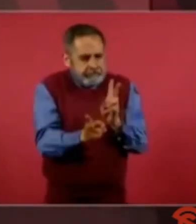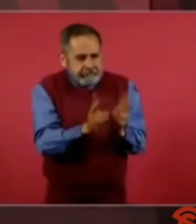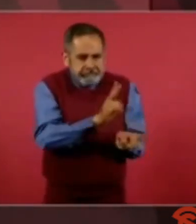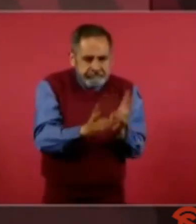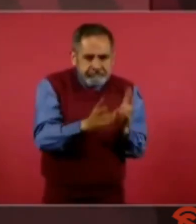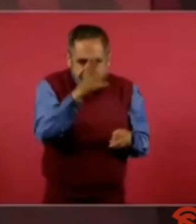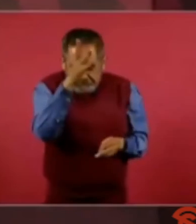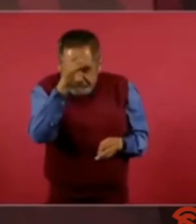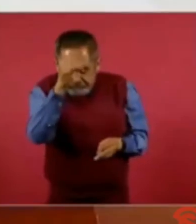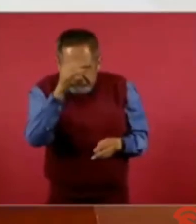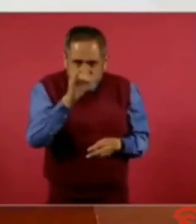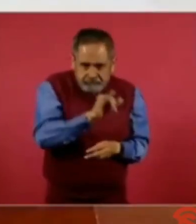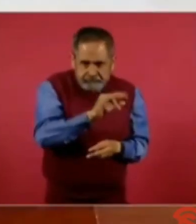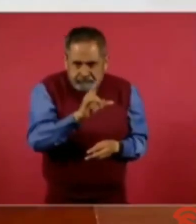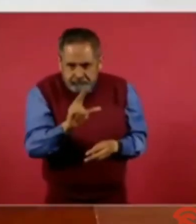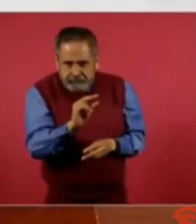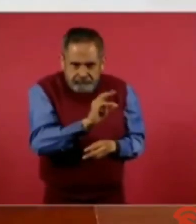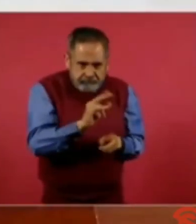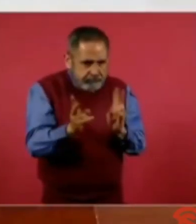lo